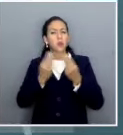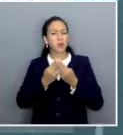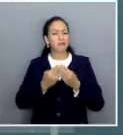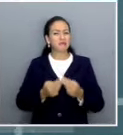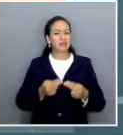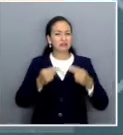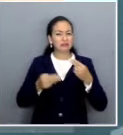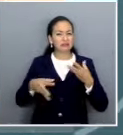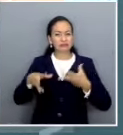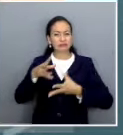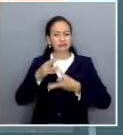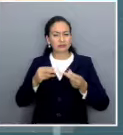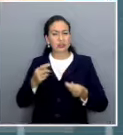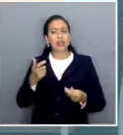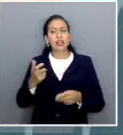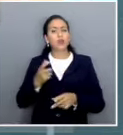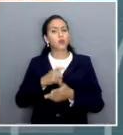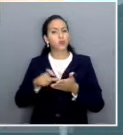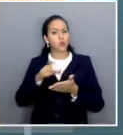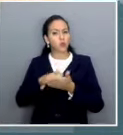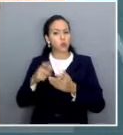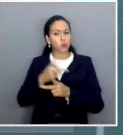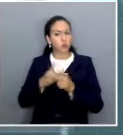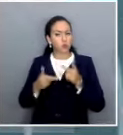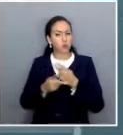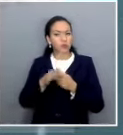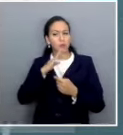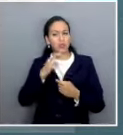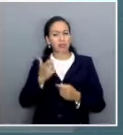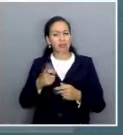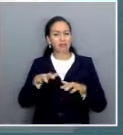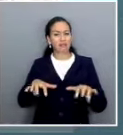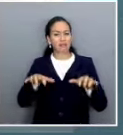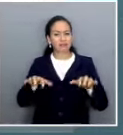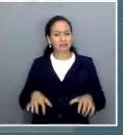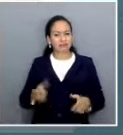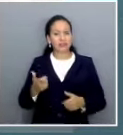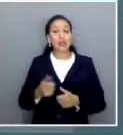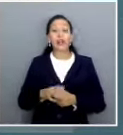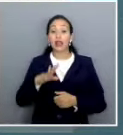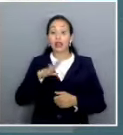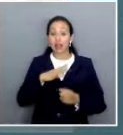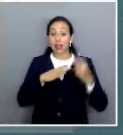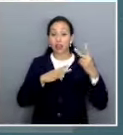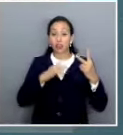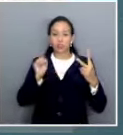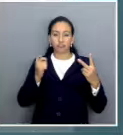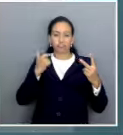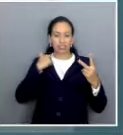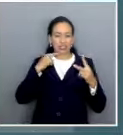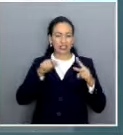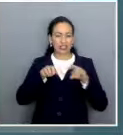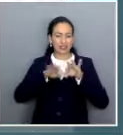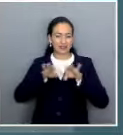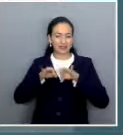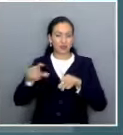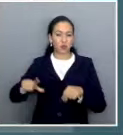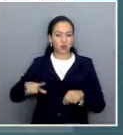procedencia ilícita en el caso La Estafa Maestra. Se trata de 2 exfuncionarios de Sedesol y un apoderado de una